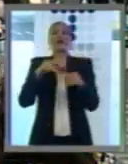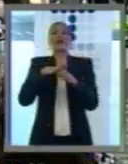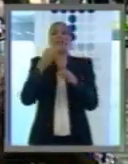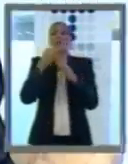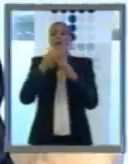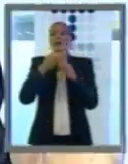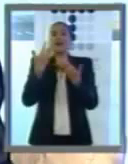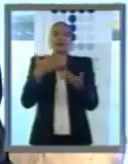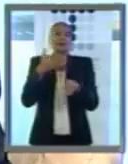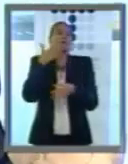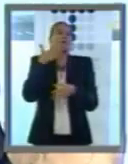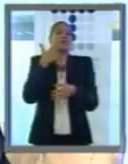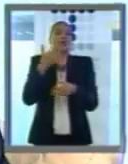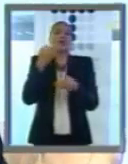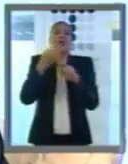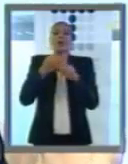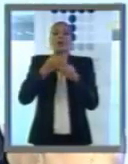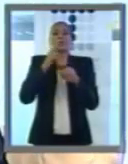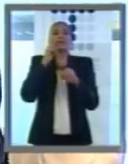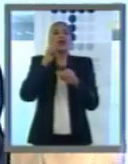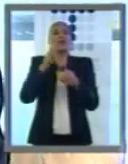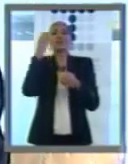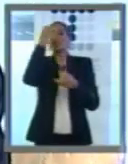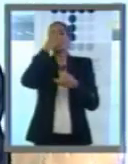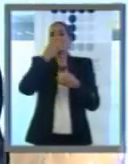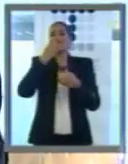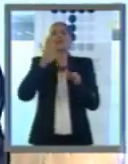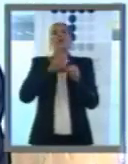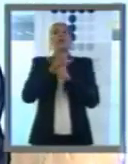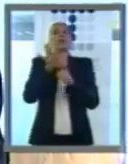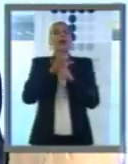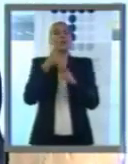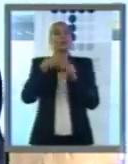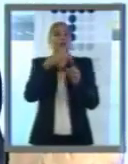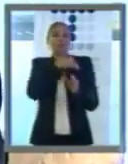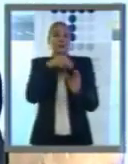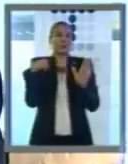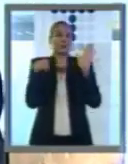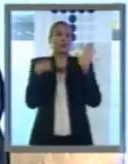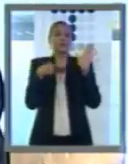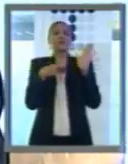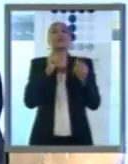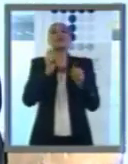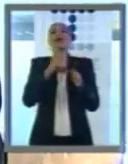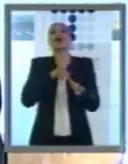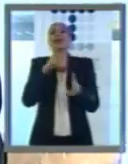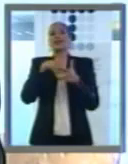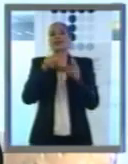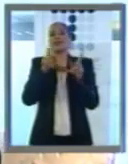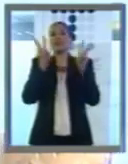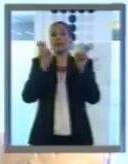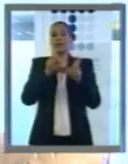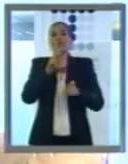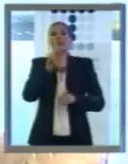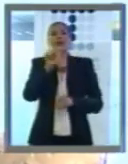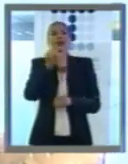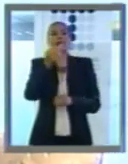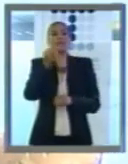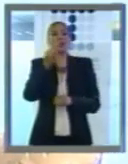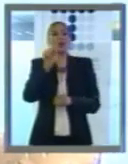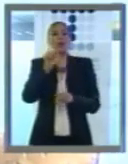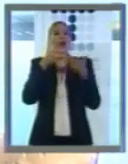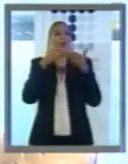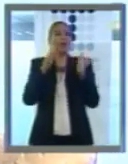más pertinente que ahorita empezar a revisar los compromisos que se hicieron en materia de Parlamento Abierto y, bueno, pues